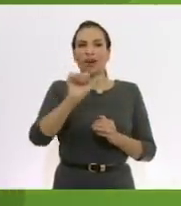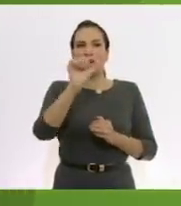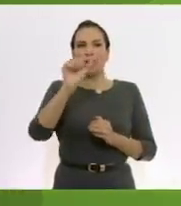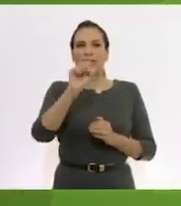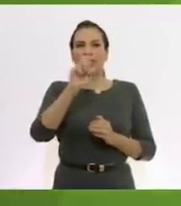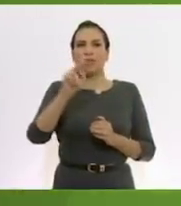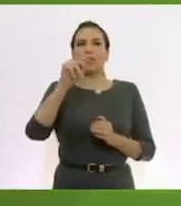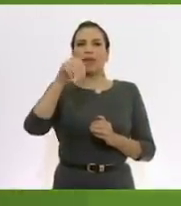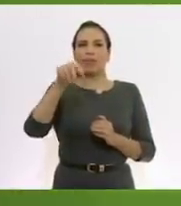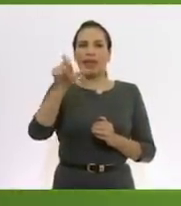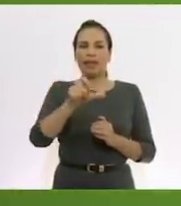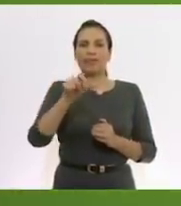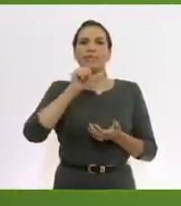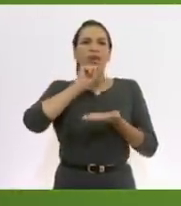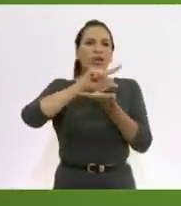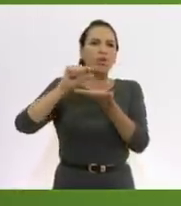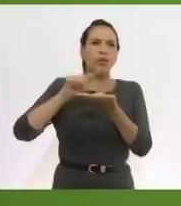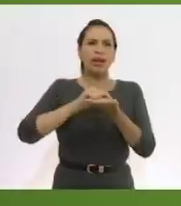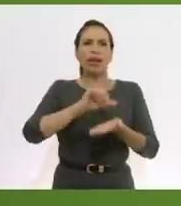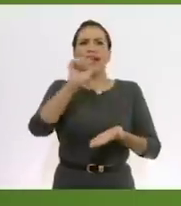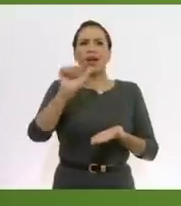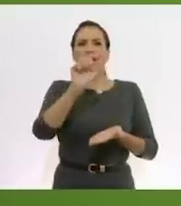@sep.mx, en Twitter